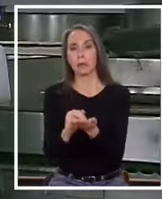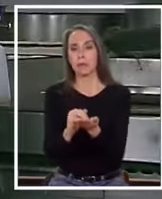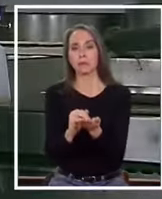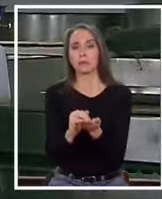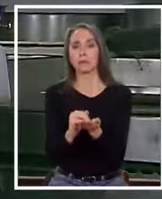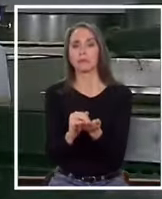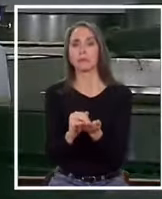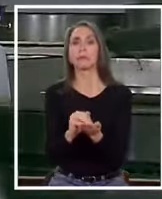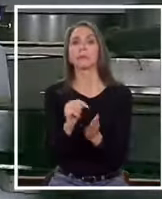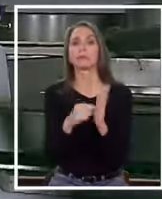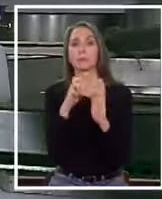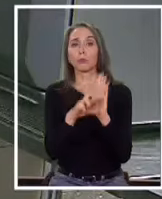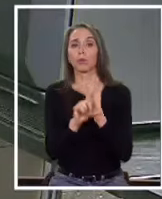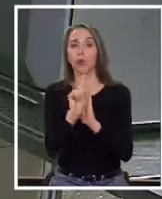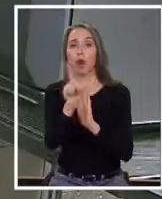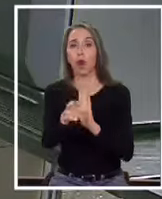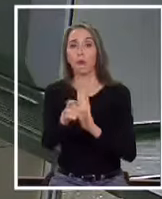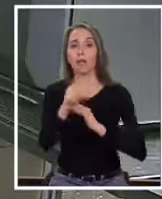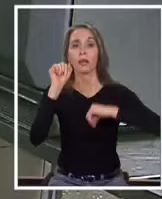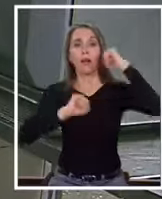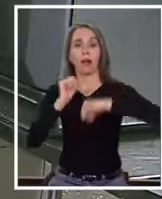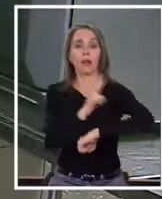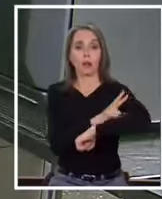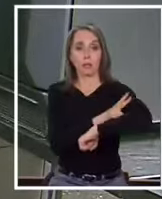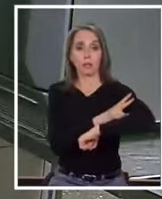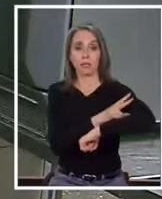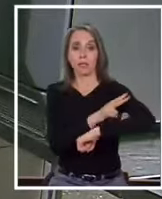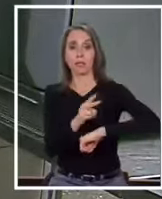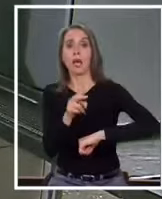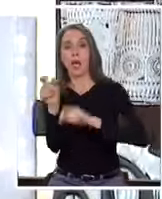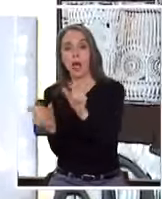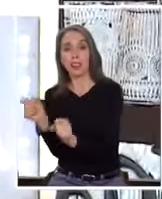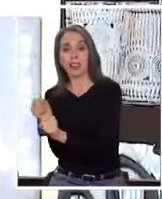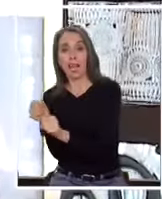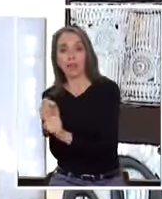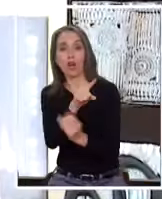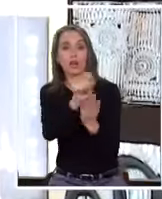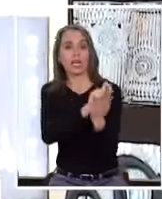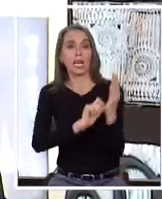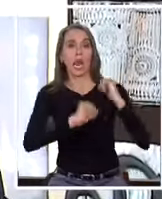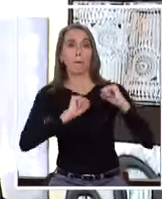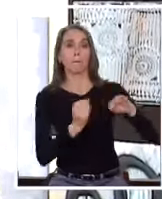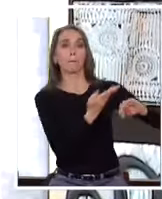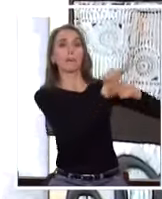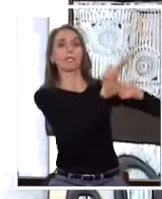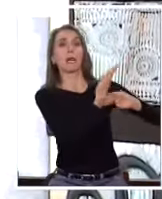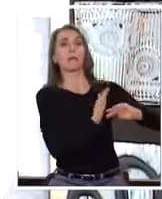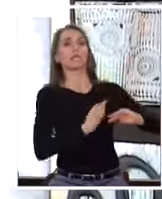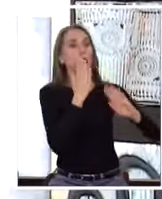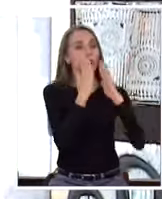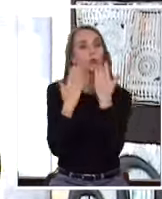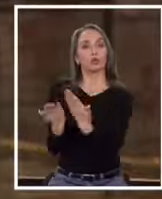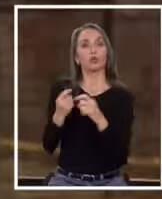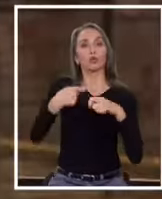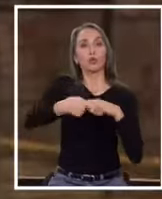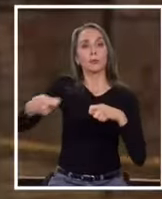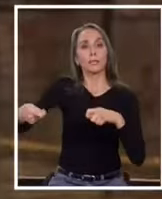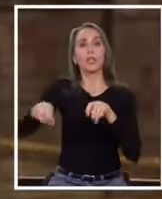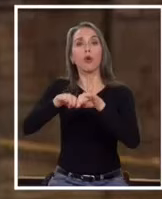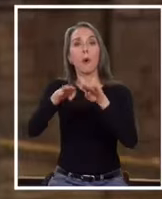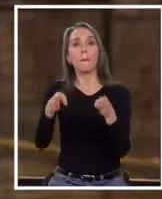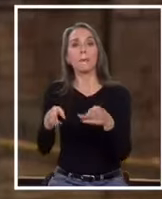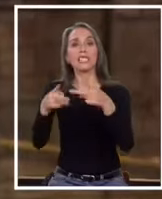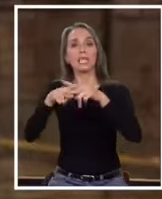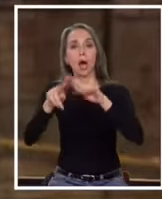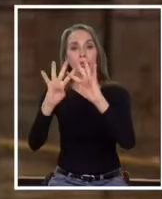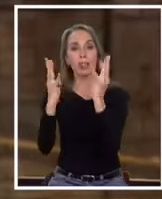proyecto además establece la obligatoriedad de los empleadores a postular a sus trabajadores a los subsidios y la creación de una mesa técnica que revise los